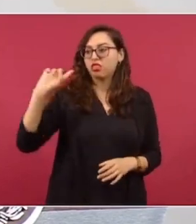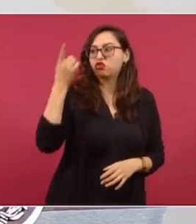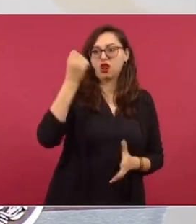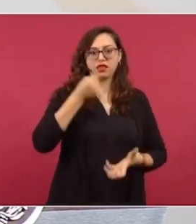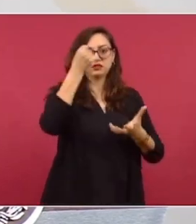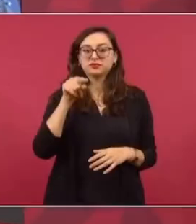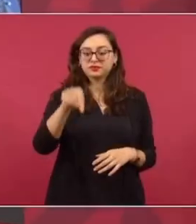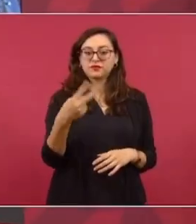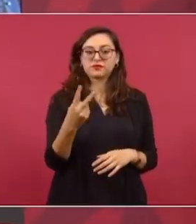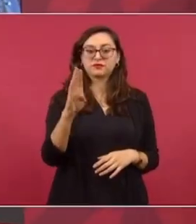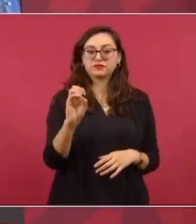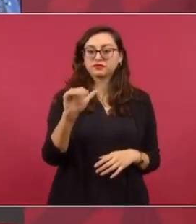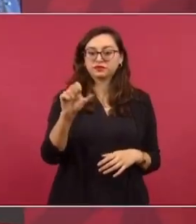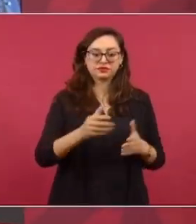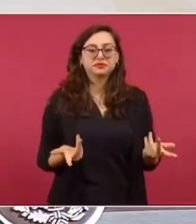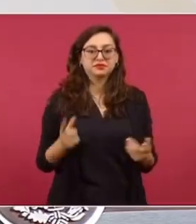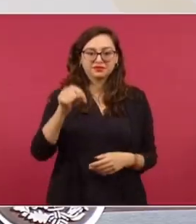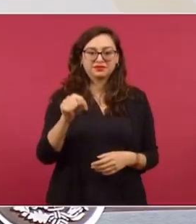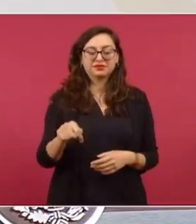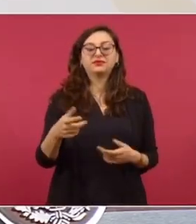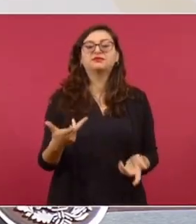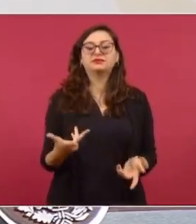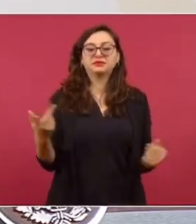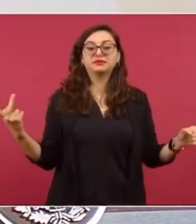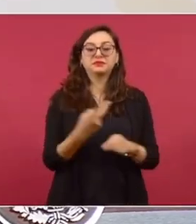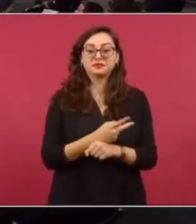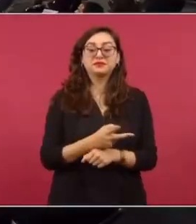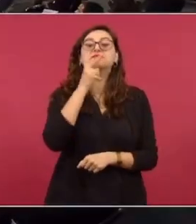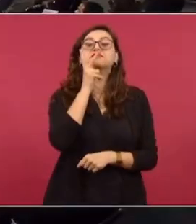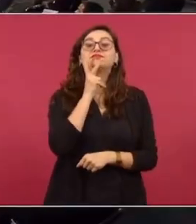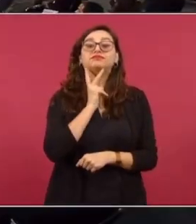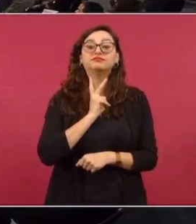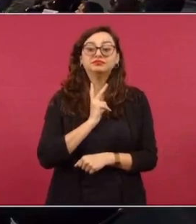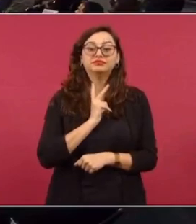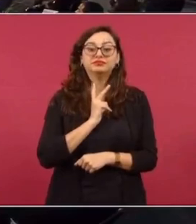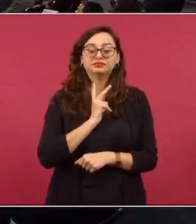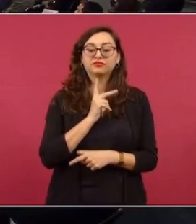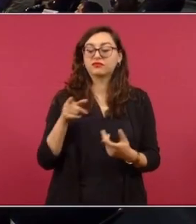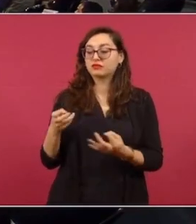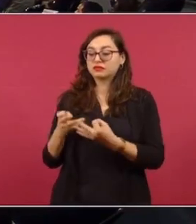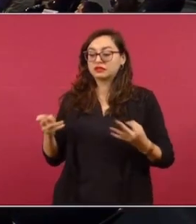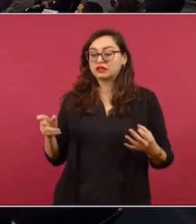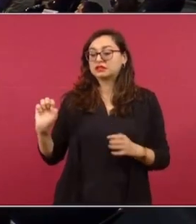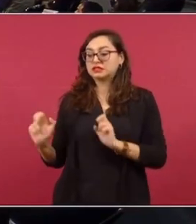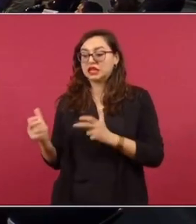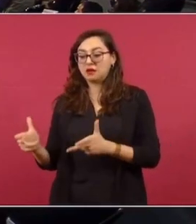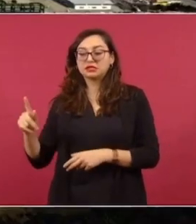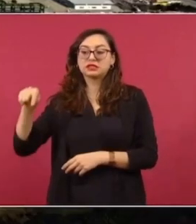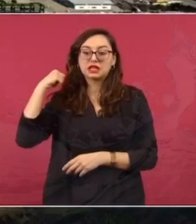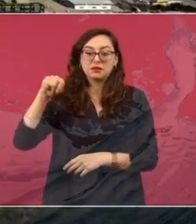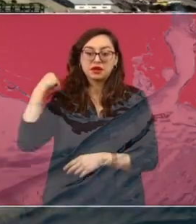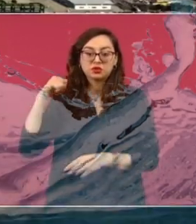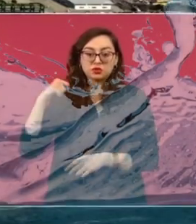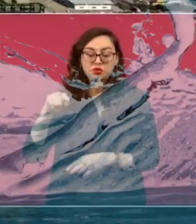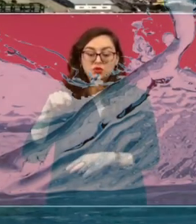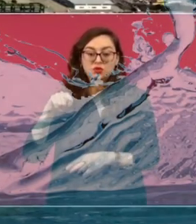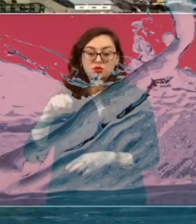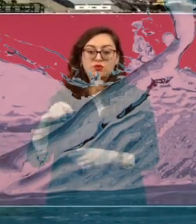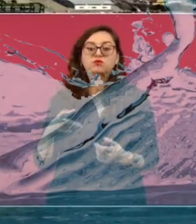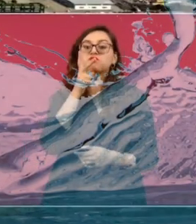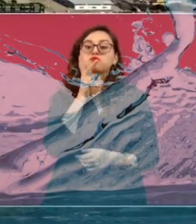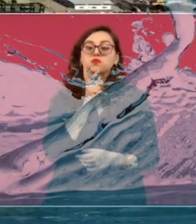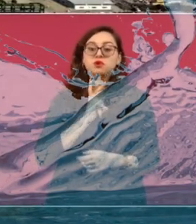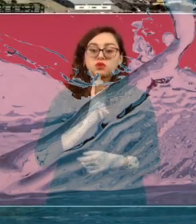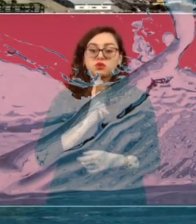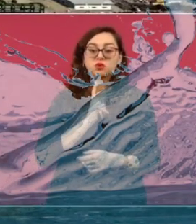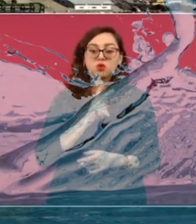nos costaría el doble. ¿Por qué es terminal? Porque todo el petróleo de tierra, de Chiapas, Tabasco, y todo el